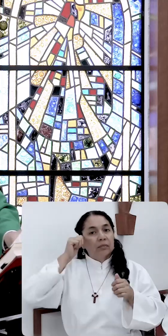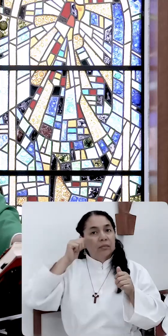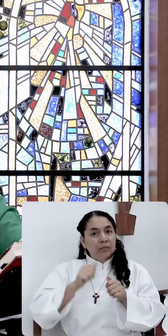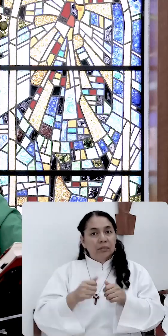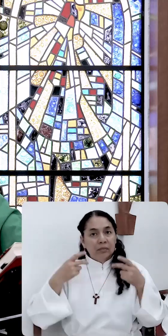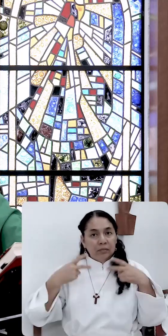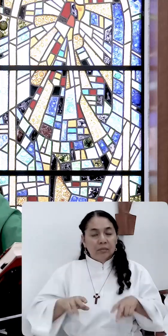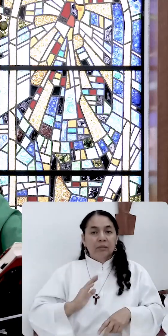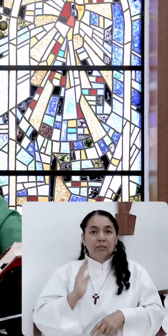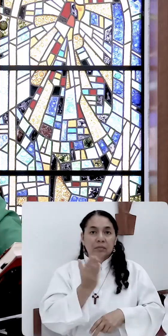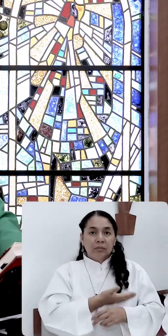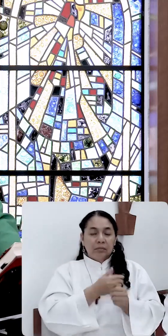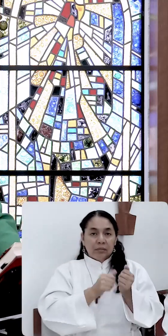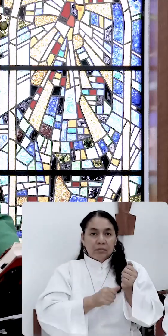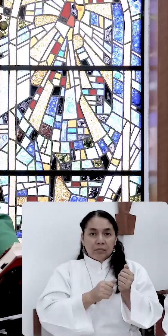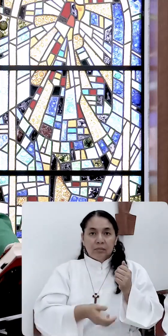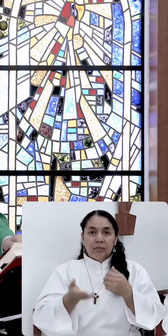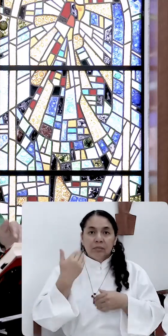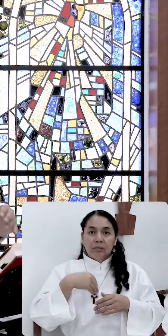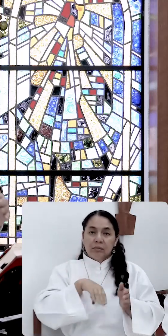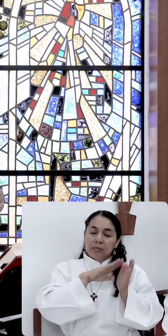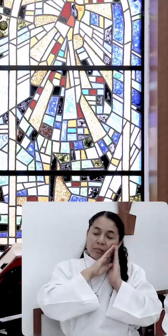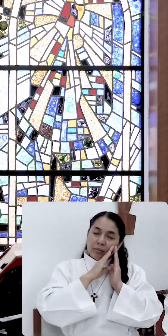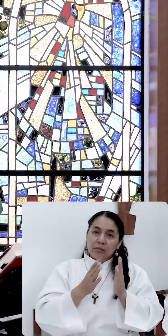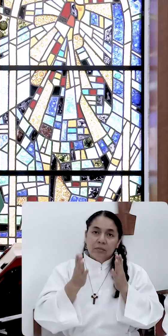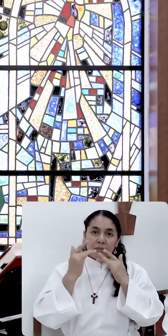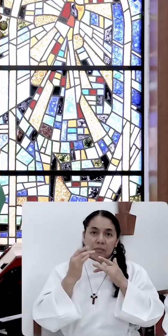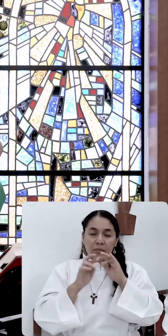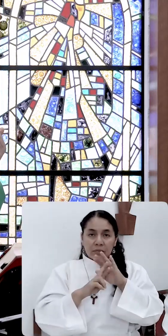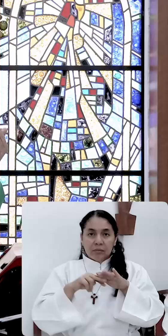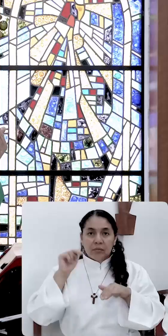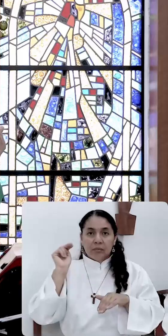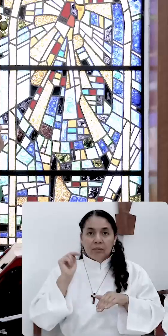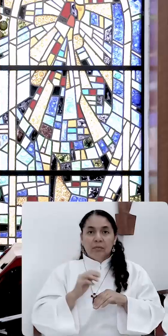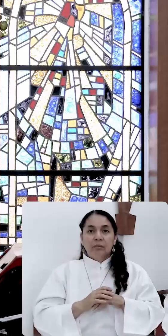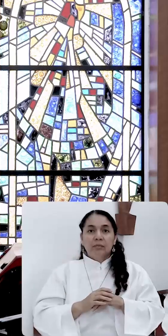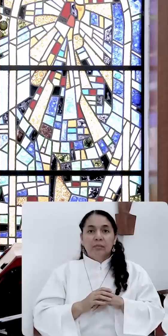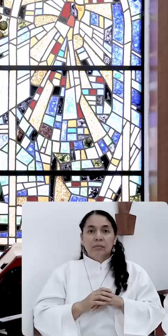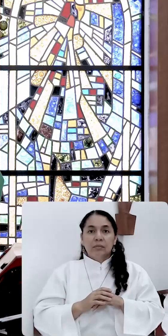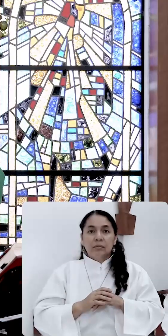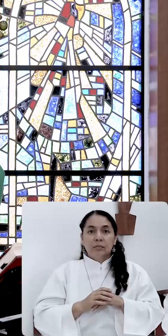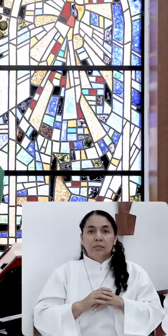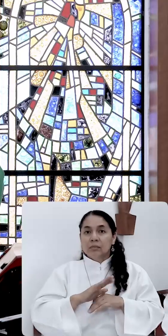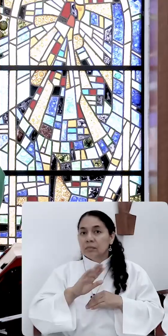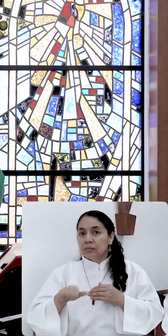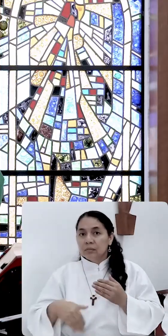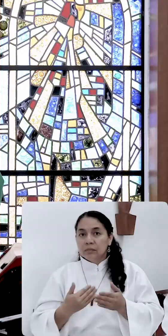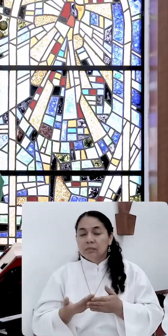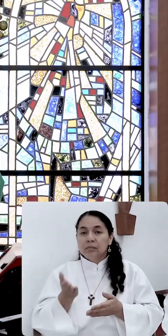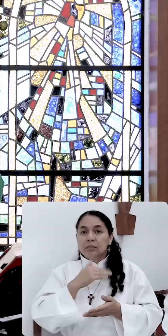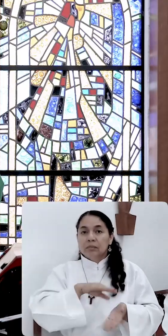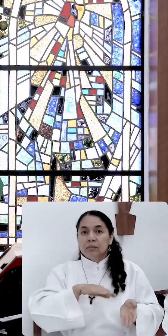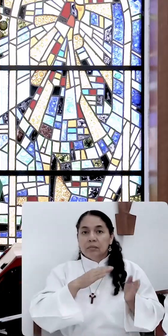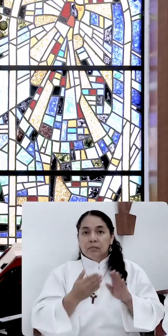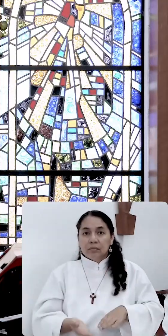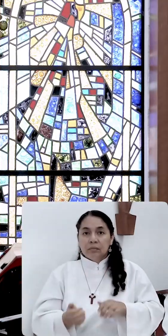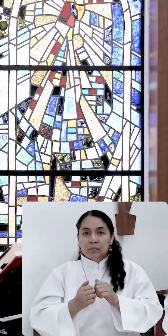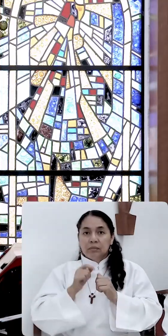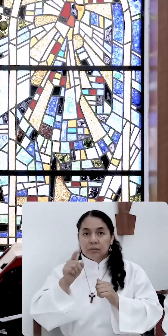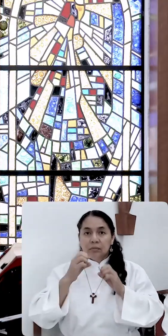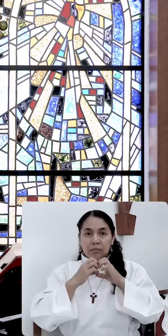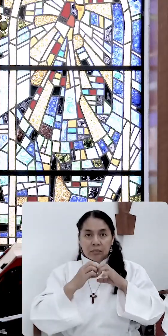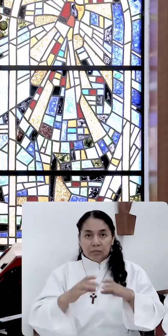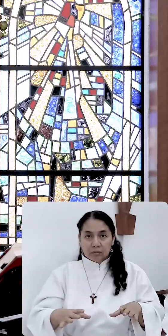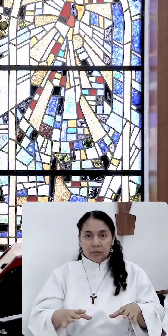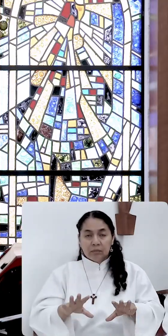Acuérdate también de nuestros hermanos que durmieron en la esperanza de la resurrección y de todos los que han muerto en tu